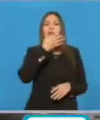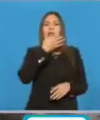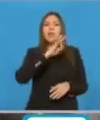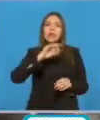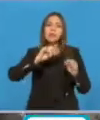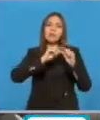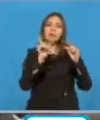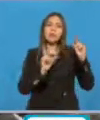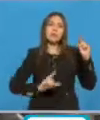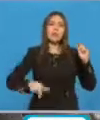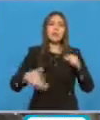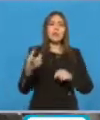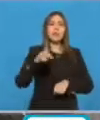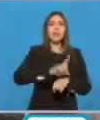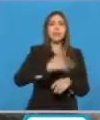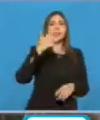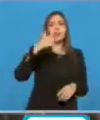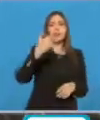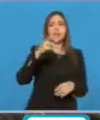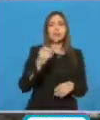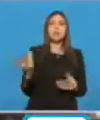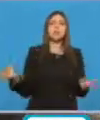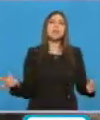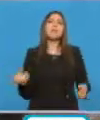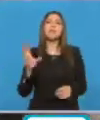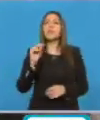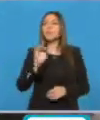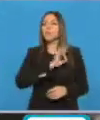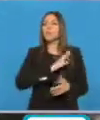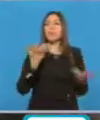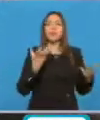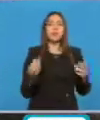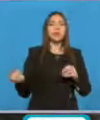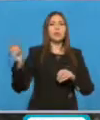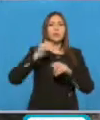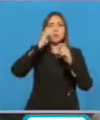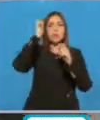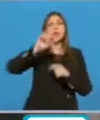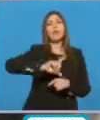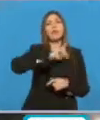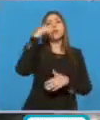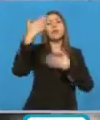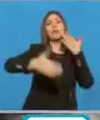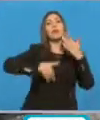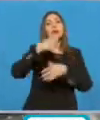de mayo. Y bueno, no se logró el monumento. Hasta el año de